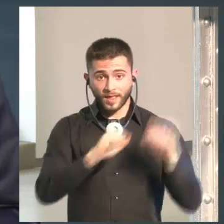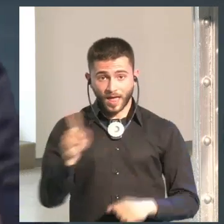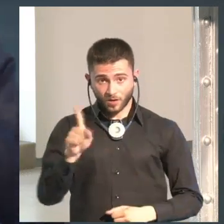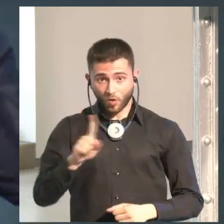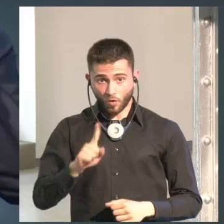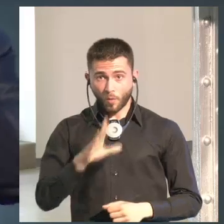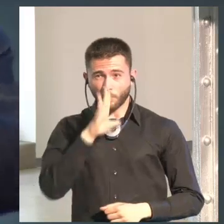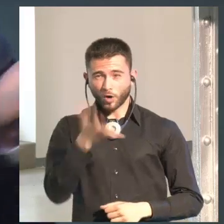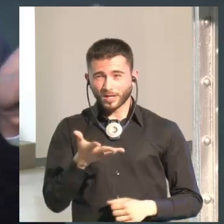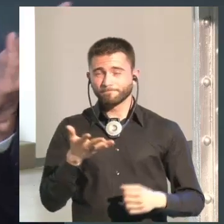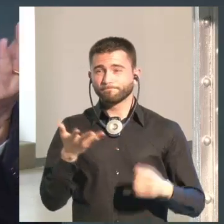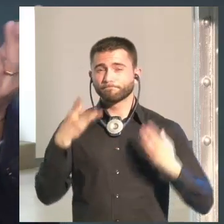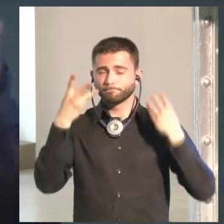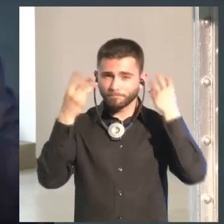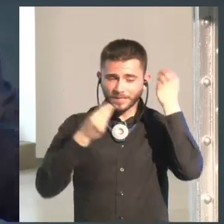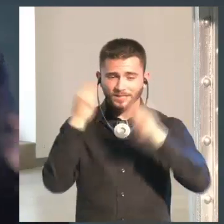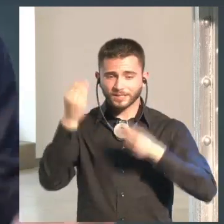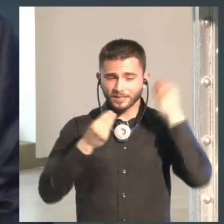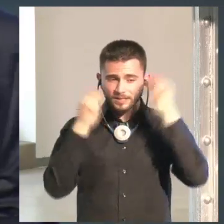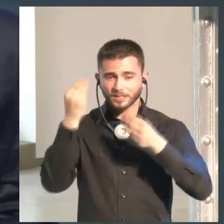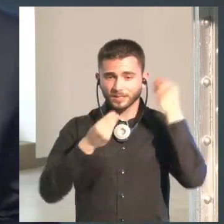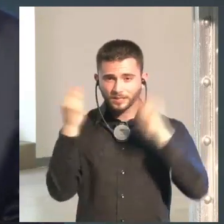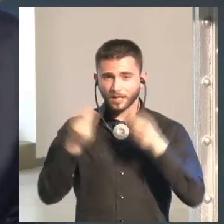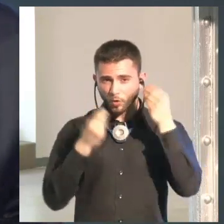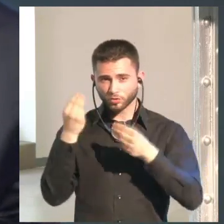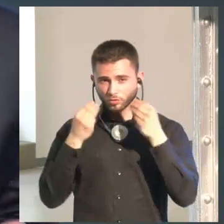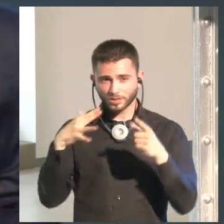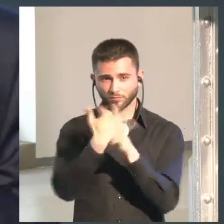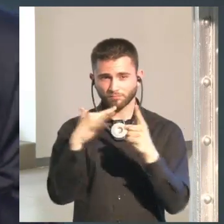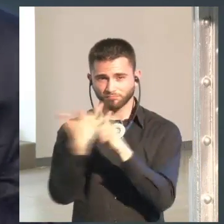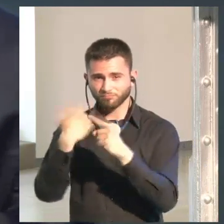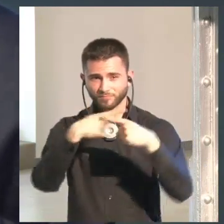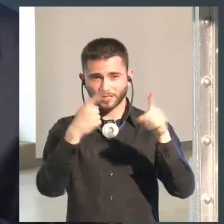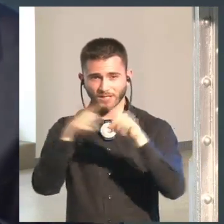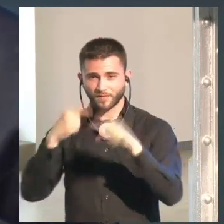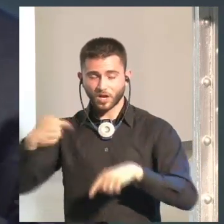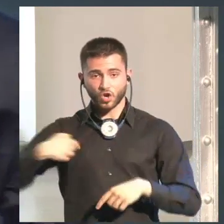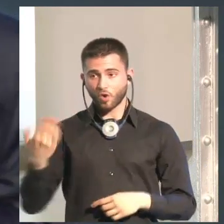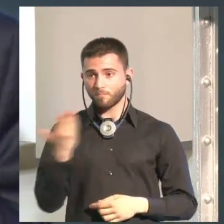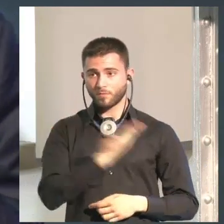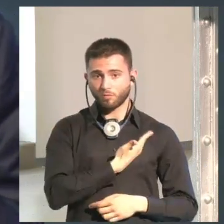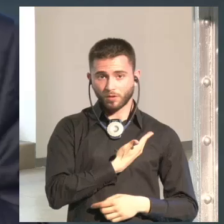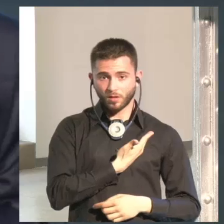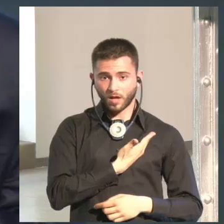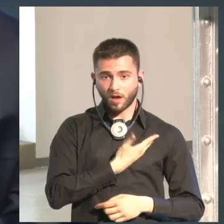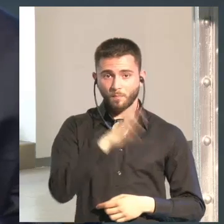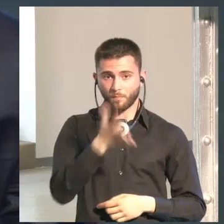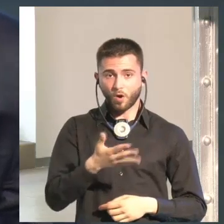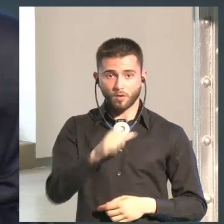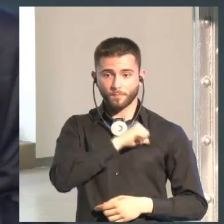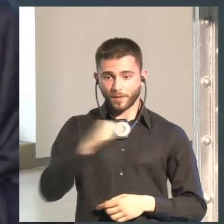porque pensemos los diferentes escenarios en los cuales yo puedo verme perjudicado por una vulneración a mi